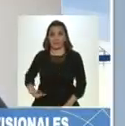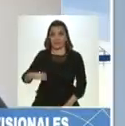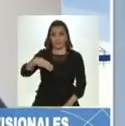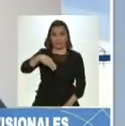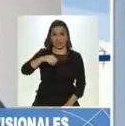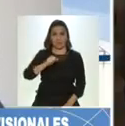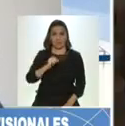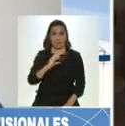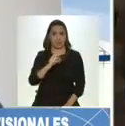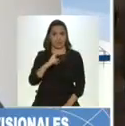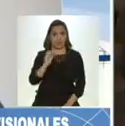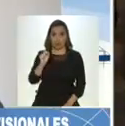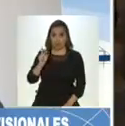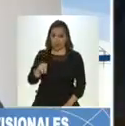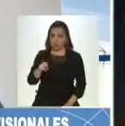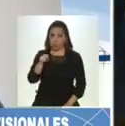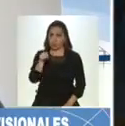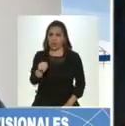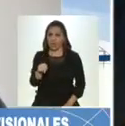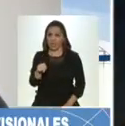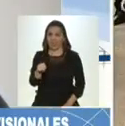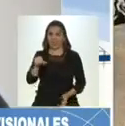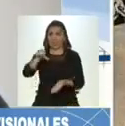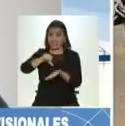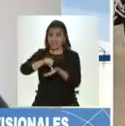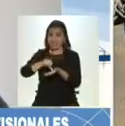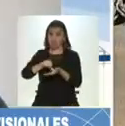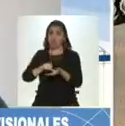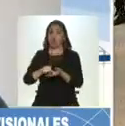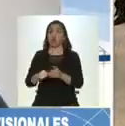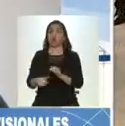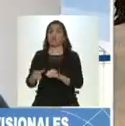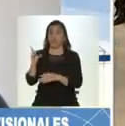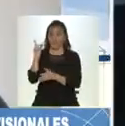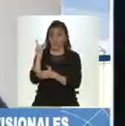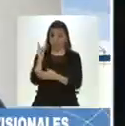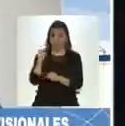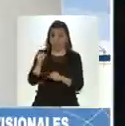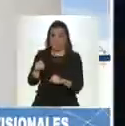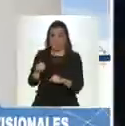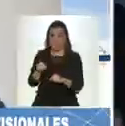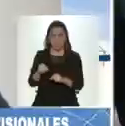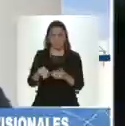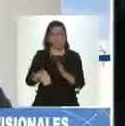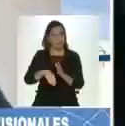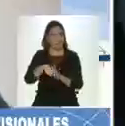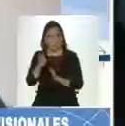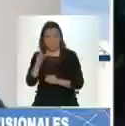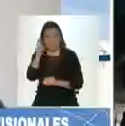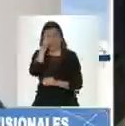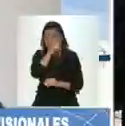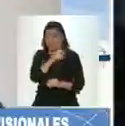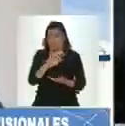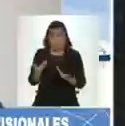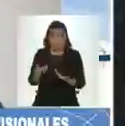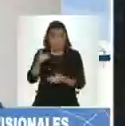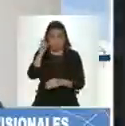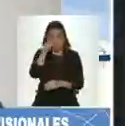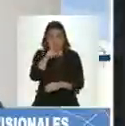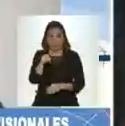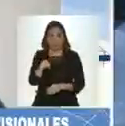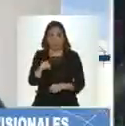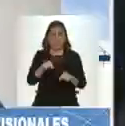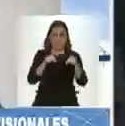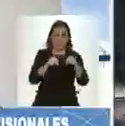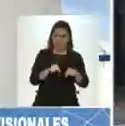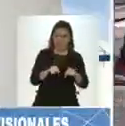Piñera. Ya ayer, en la jornada de este miércoles, se había planteado por parte de la bancada del Partido Socialista un